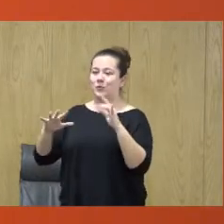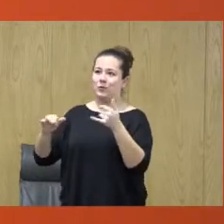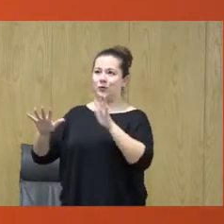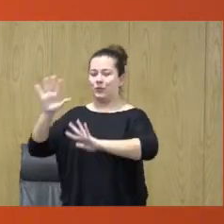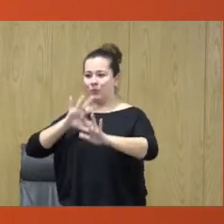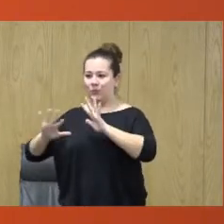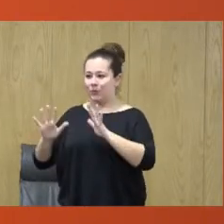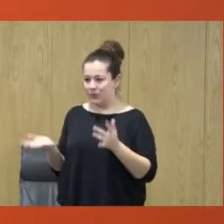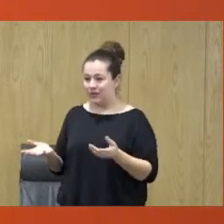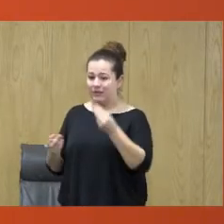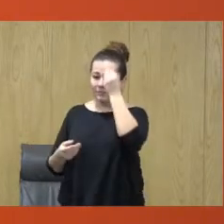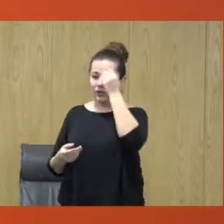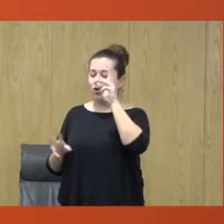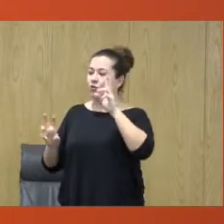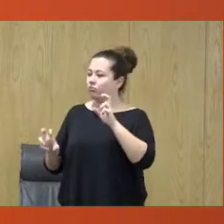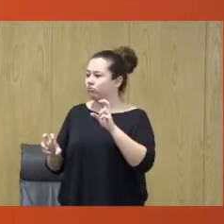nuevos bríos y